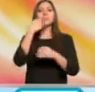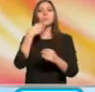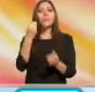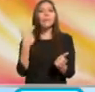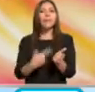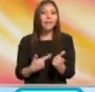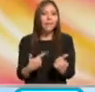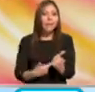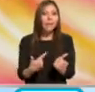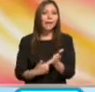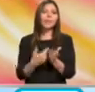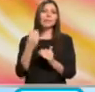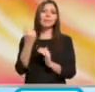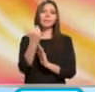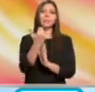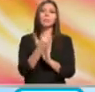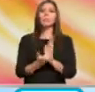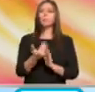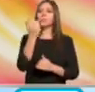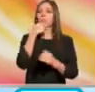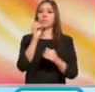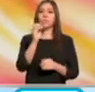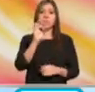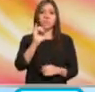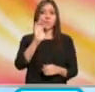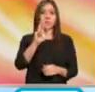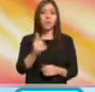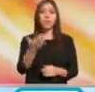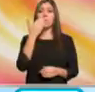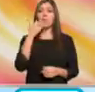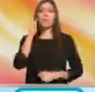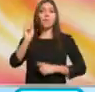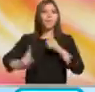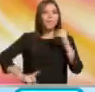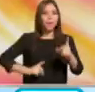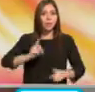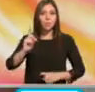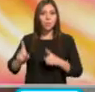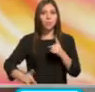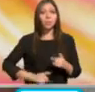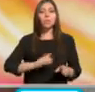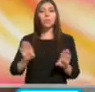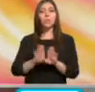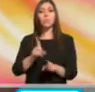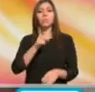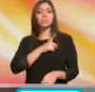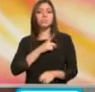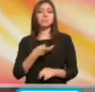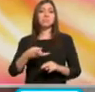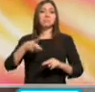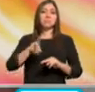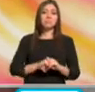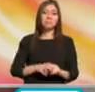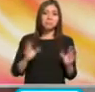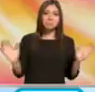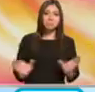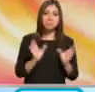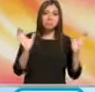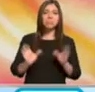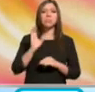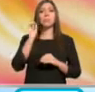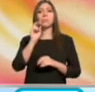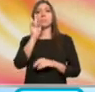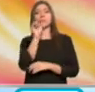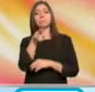baja en residuo, que es esta fibra, entonces, y no hay una actividad física, ya estamos atrás de una pantalla, no hay una buena evacuación.